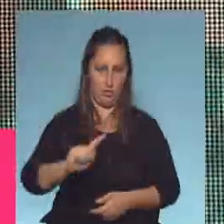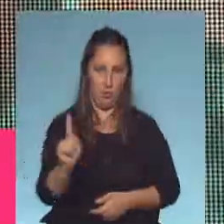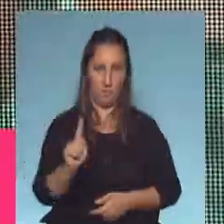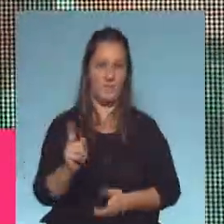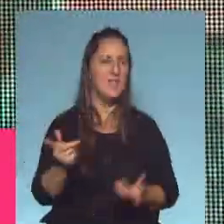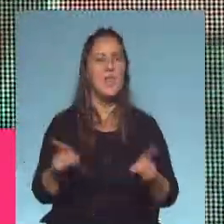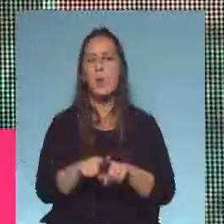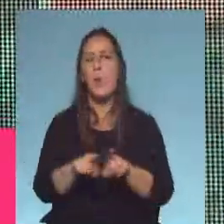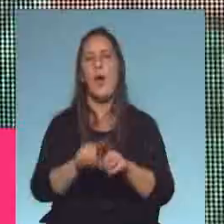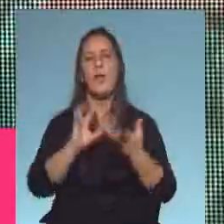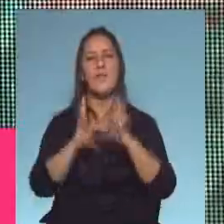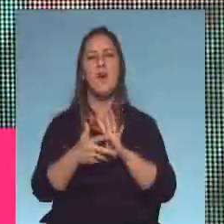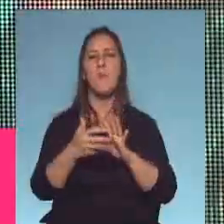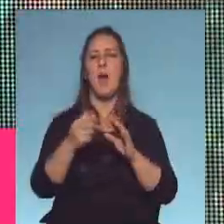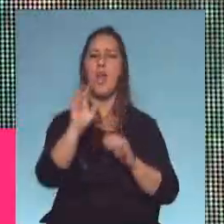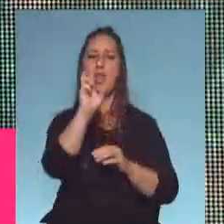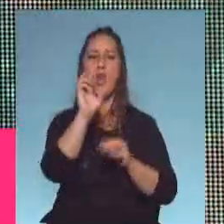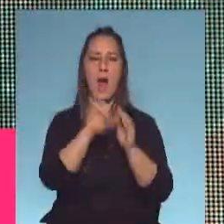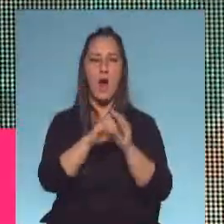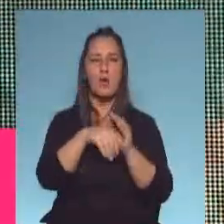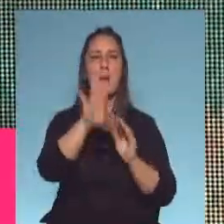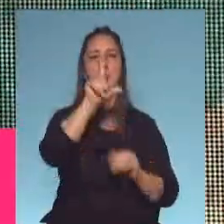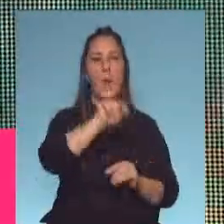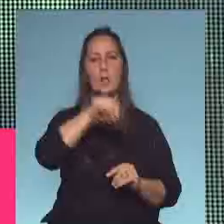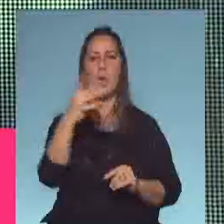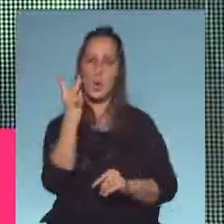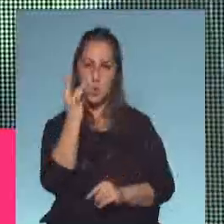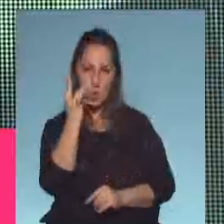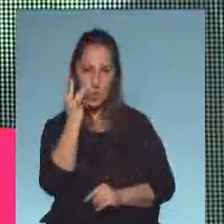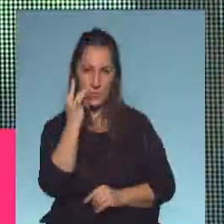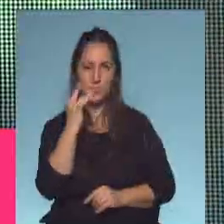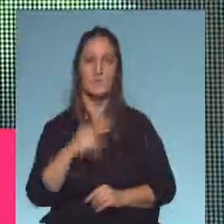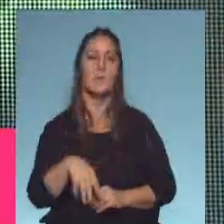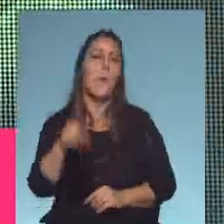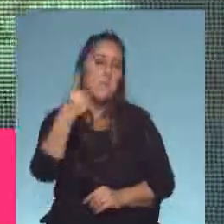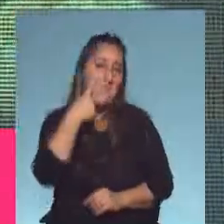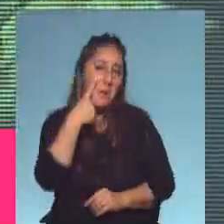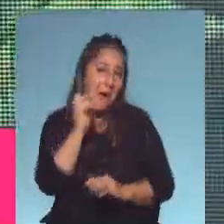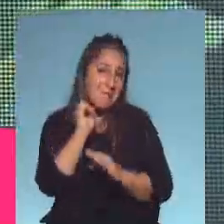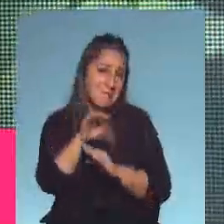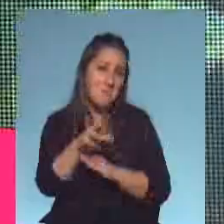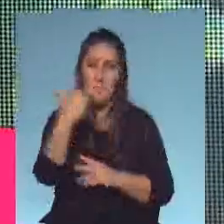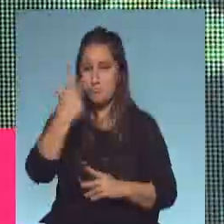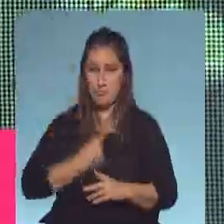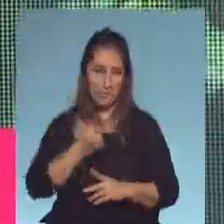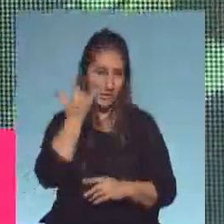como cuando el dólar ahorro estaba más barato que el blue. Vos probá. El no ya lo tenés.